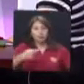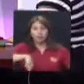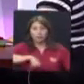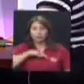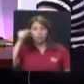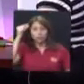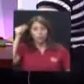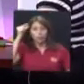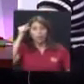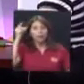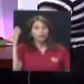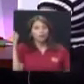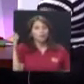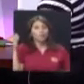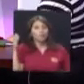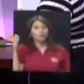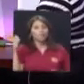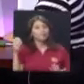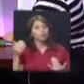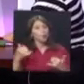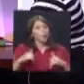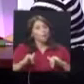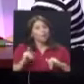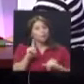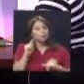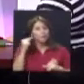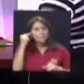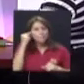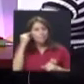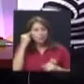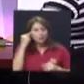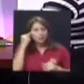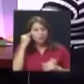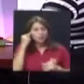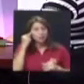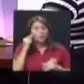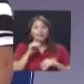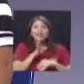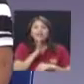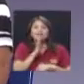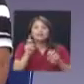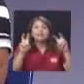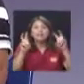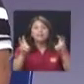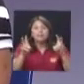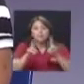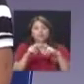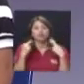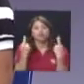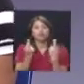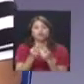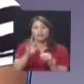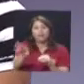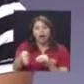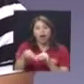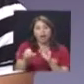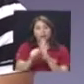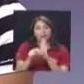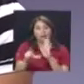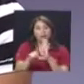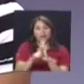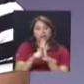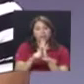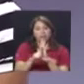no está pensando en convocarlo en las extraordinarias de la asamblea legislativa el proyecto